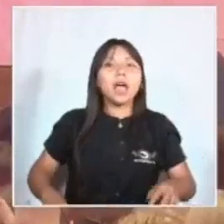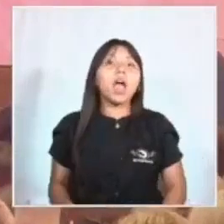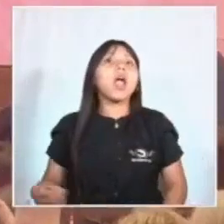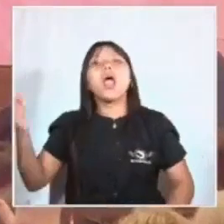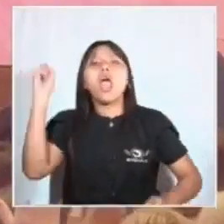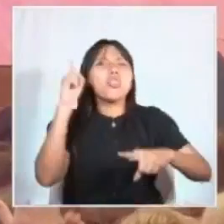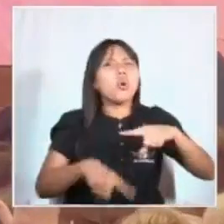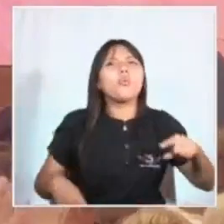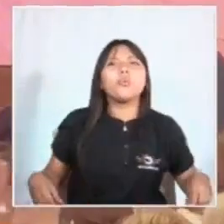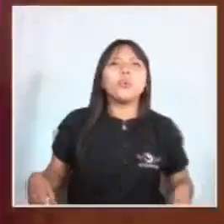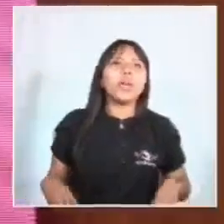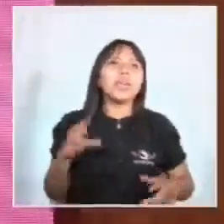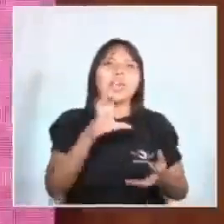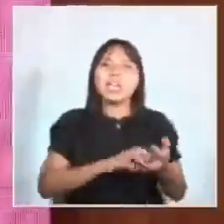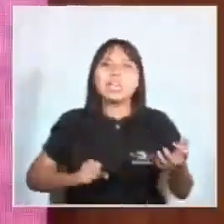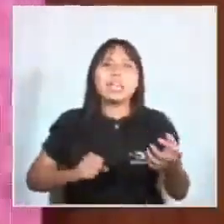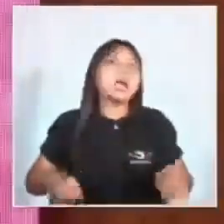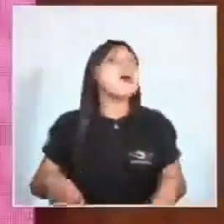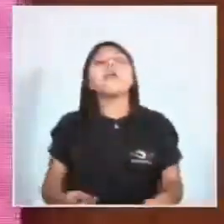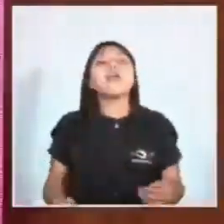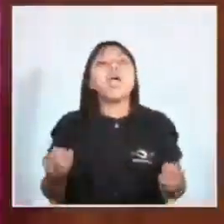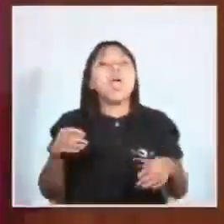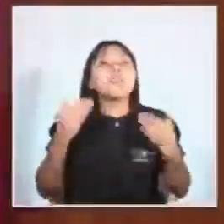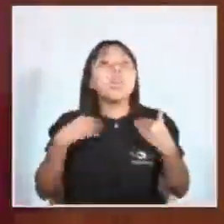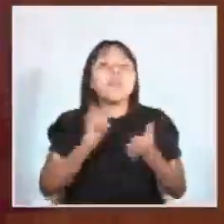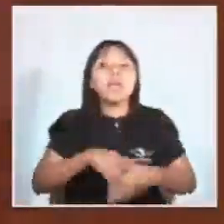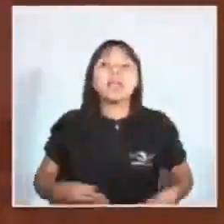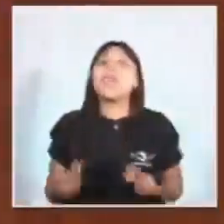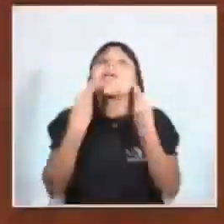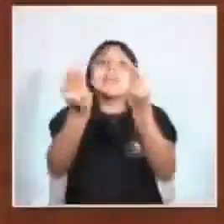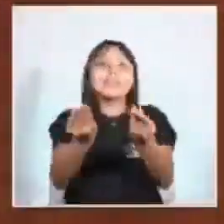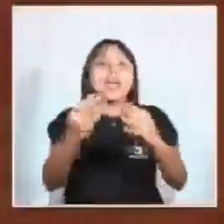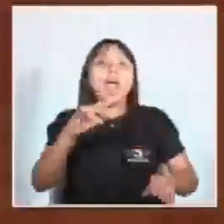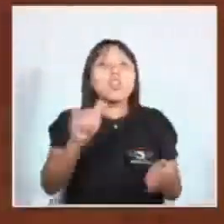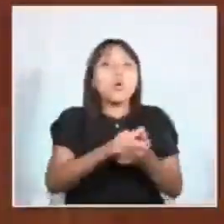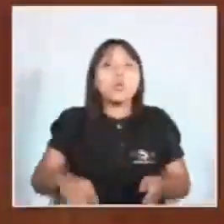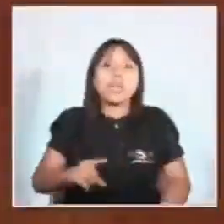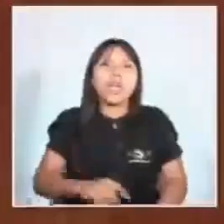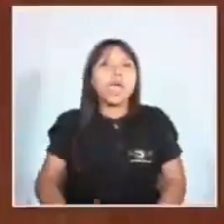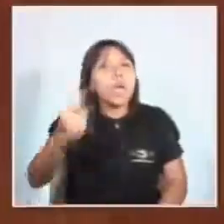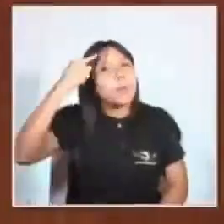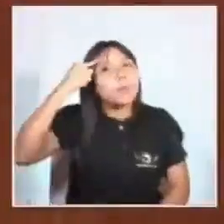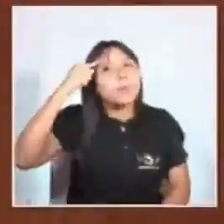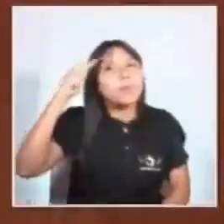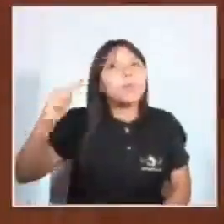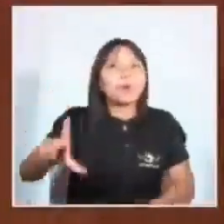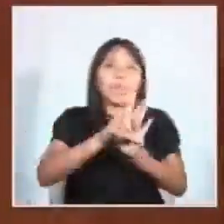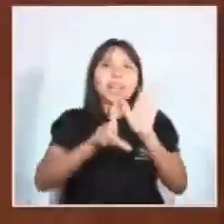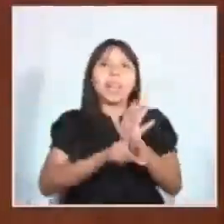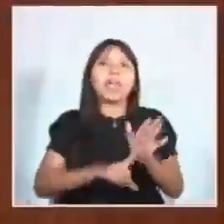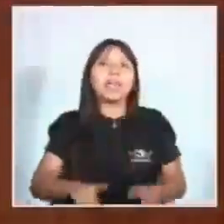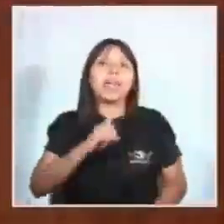puede usurpar. Tiene que entregar lo que por derecho nos